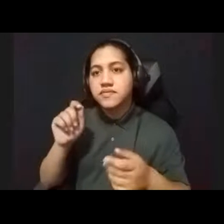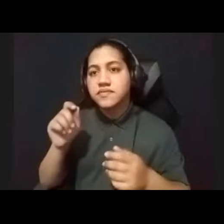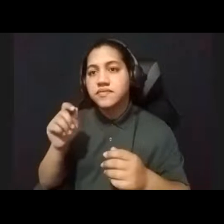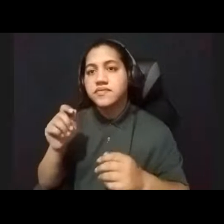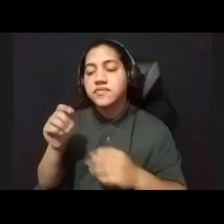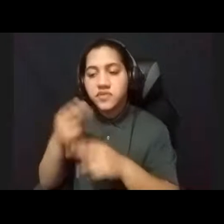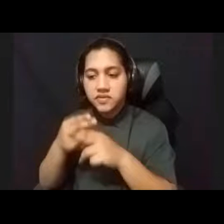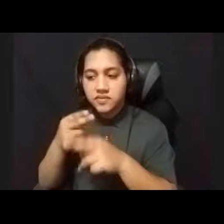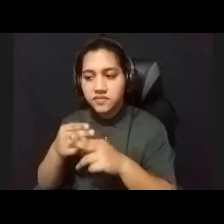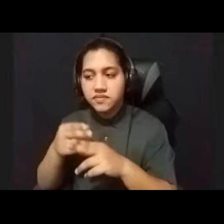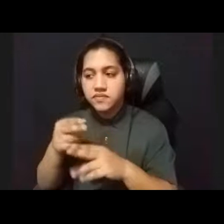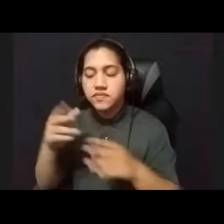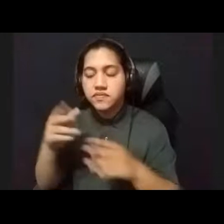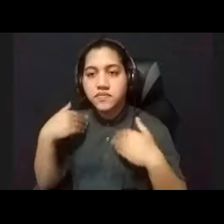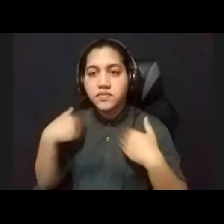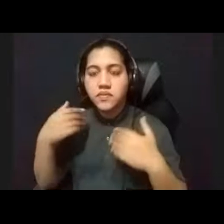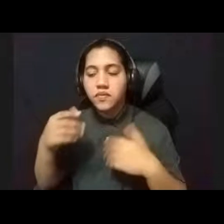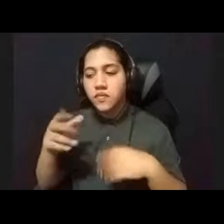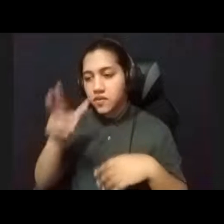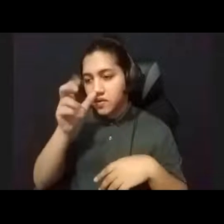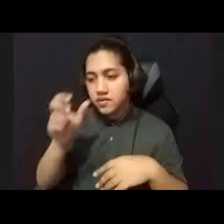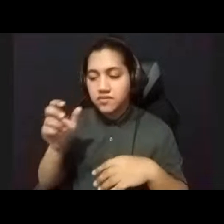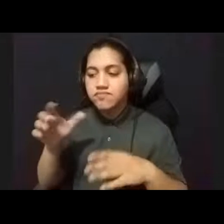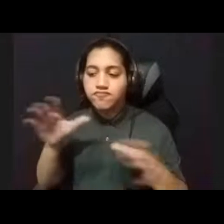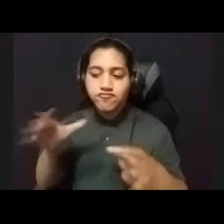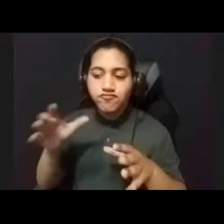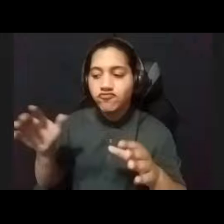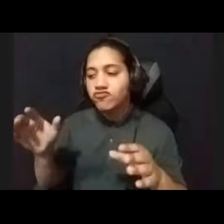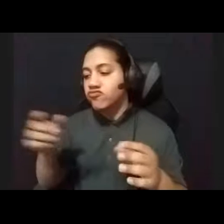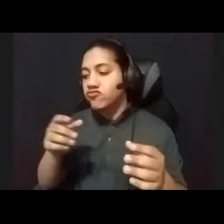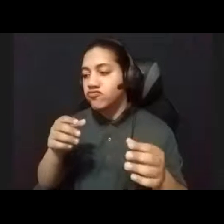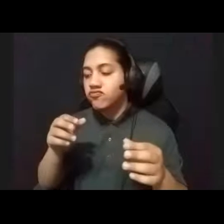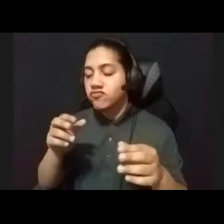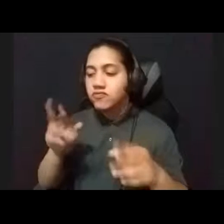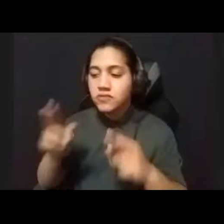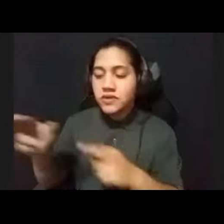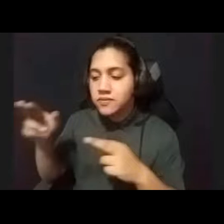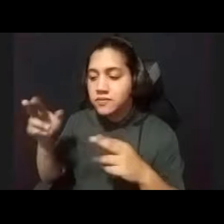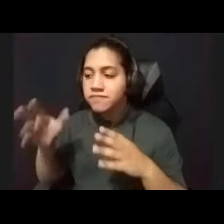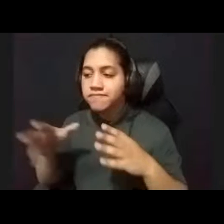nombre. Una joven cucaracha fuerte, dinámica, rápida, a pesar